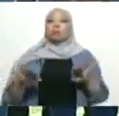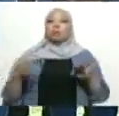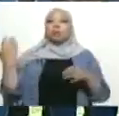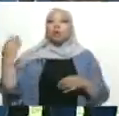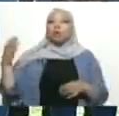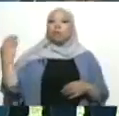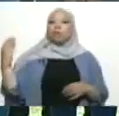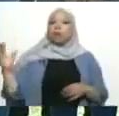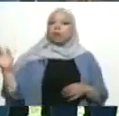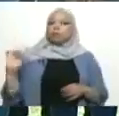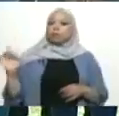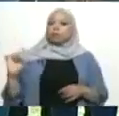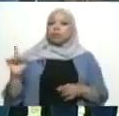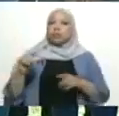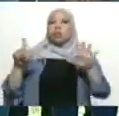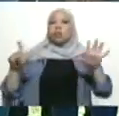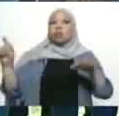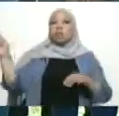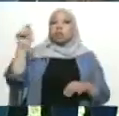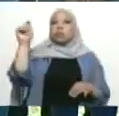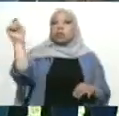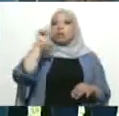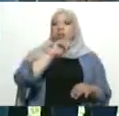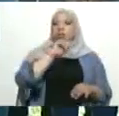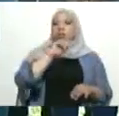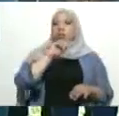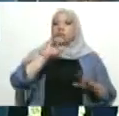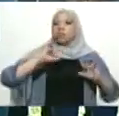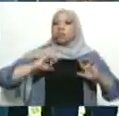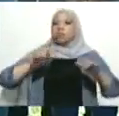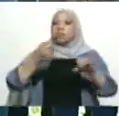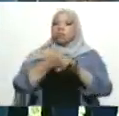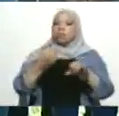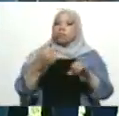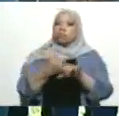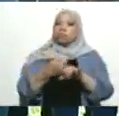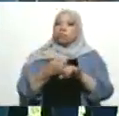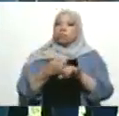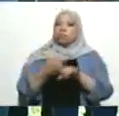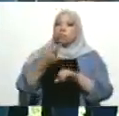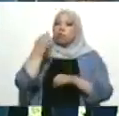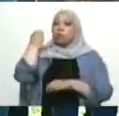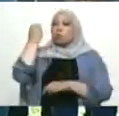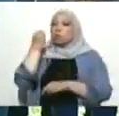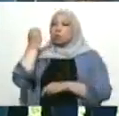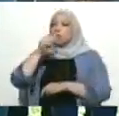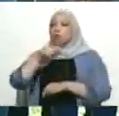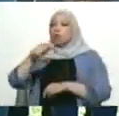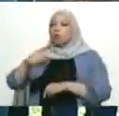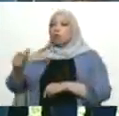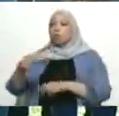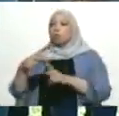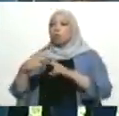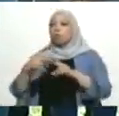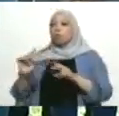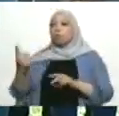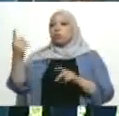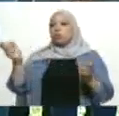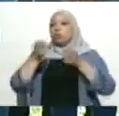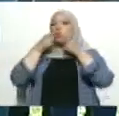colombiano. Como a los 6 meses, comenzaron a creer porque uno de los que se prestó para esa